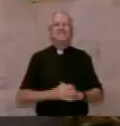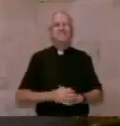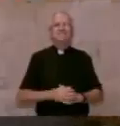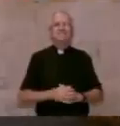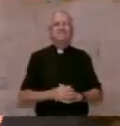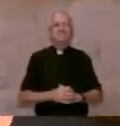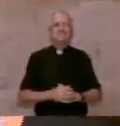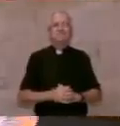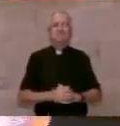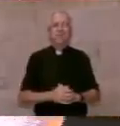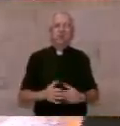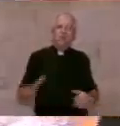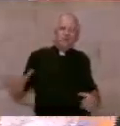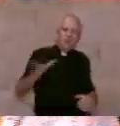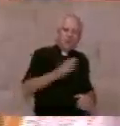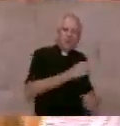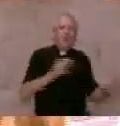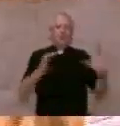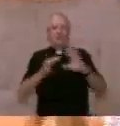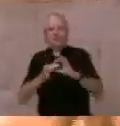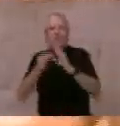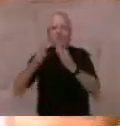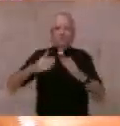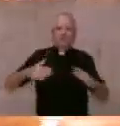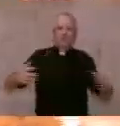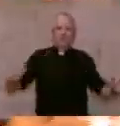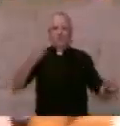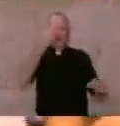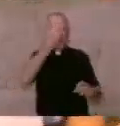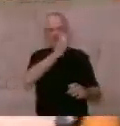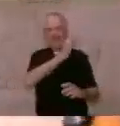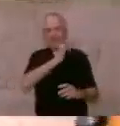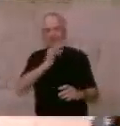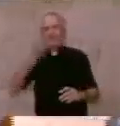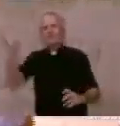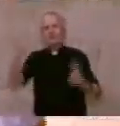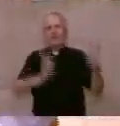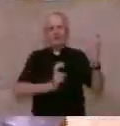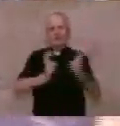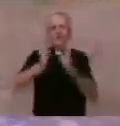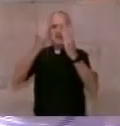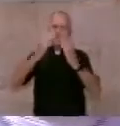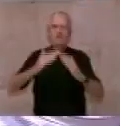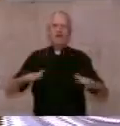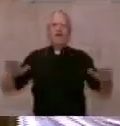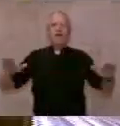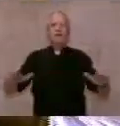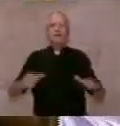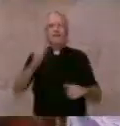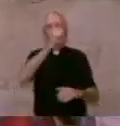Todos unidos en una fe.